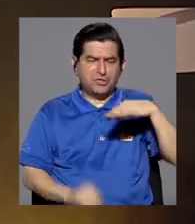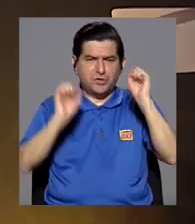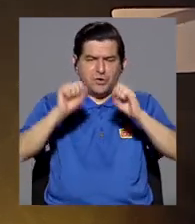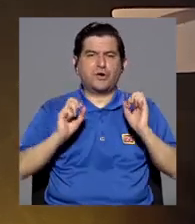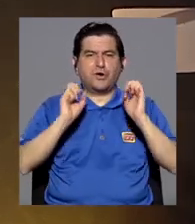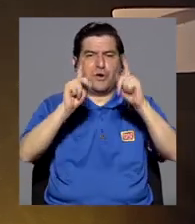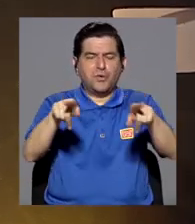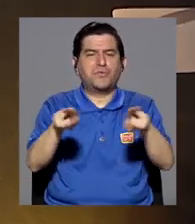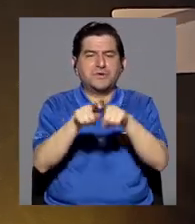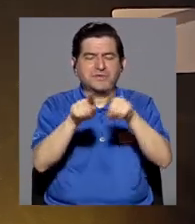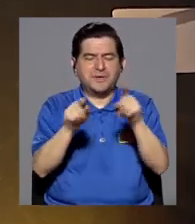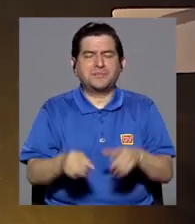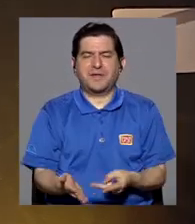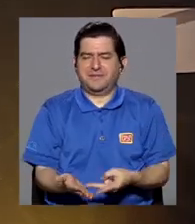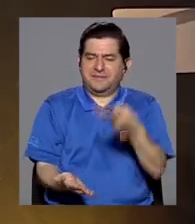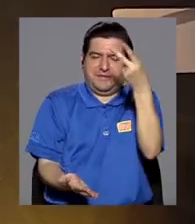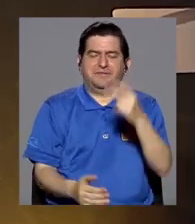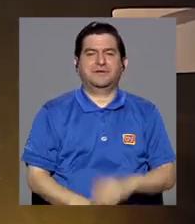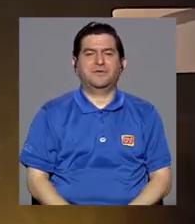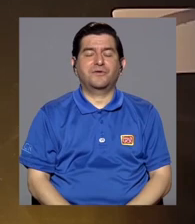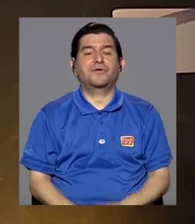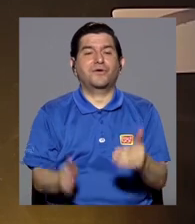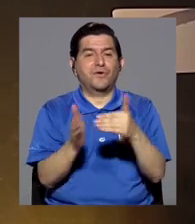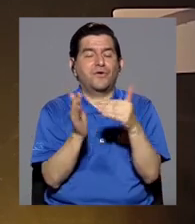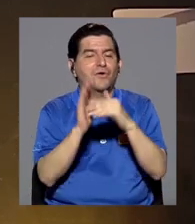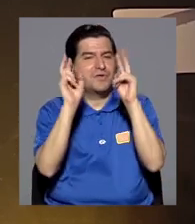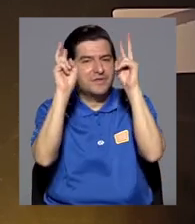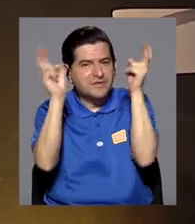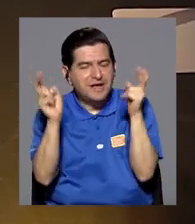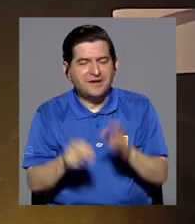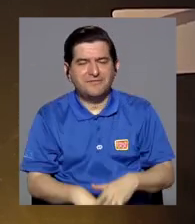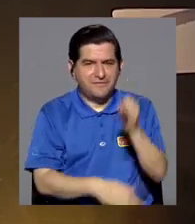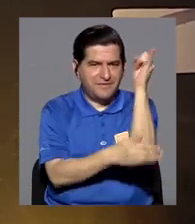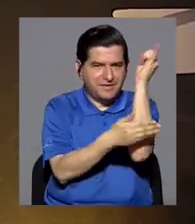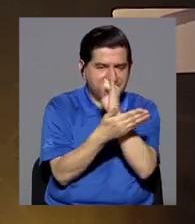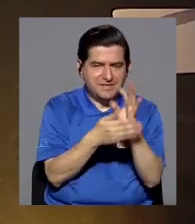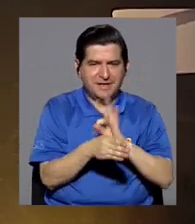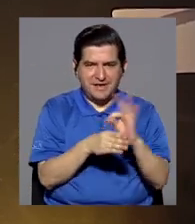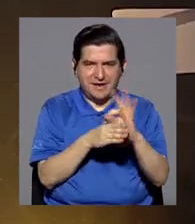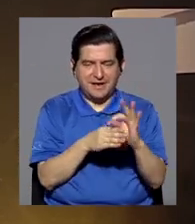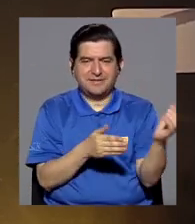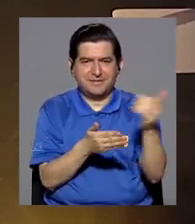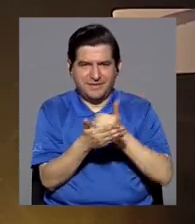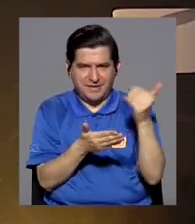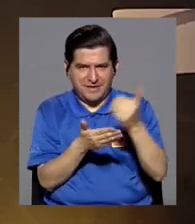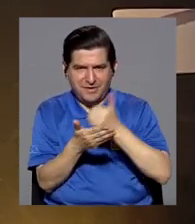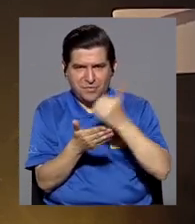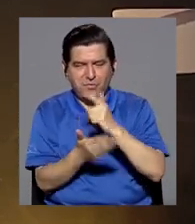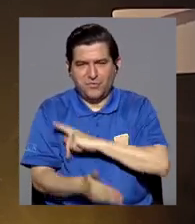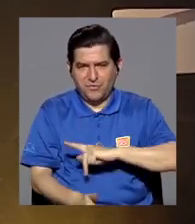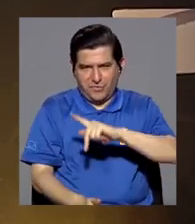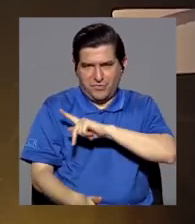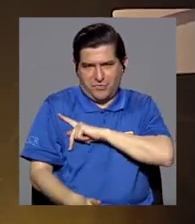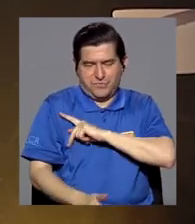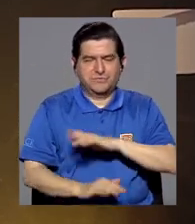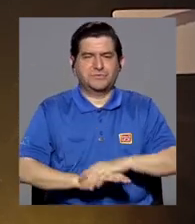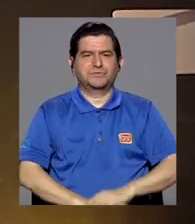puede haber una oportunidad valiosa pero volviendo al tema de la arteterapia como un recurso de personal